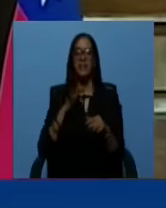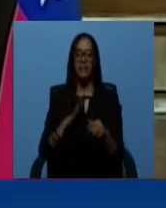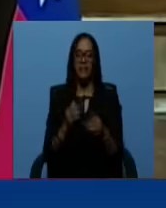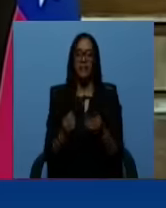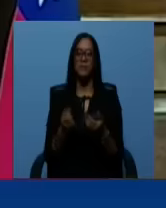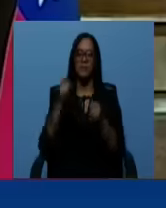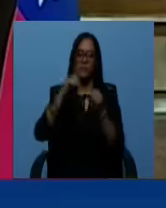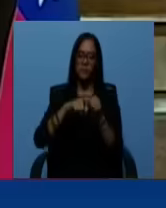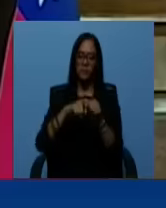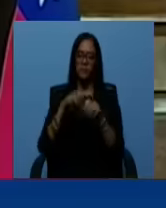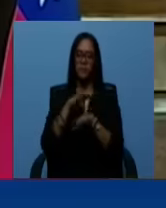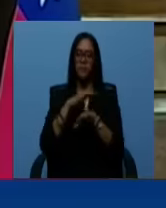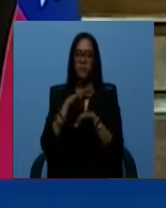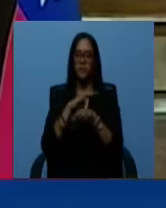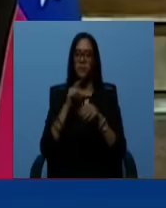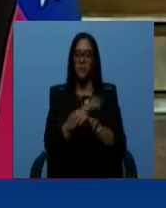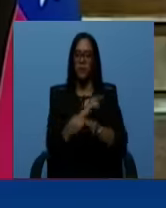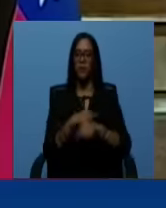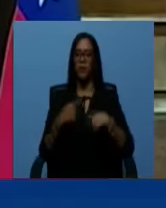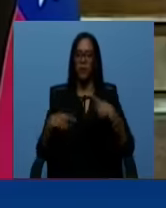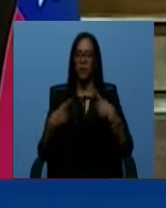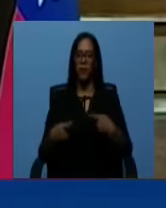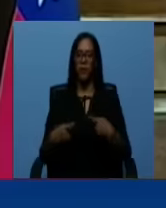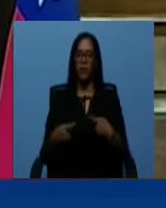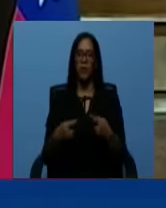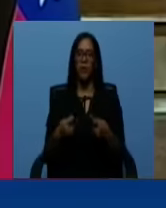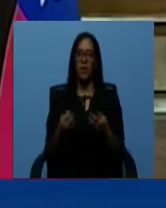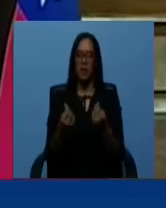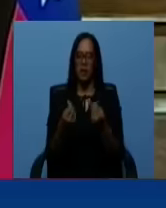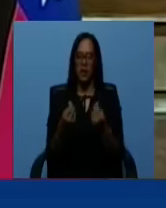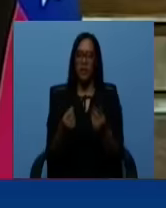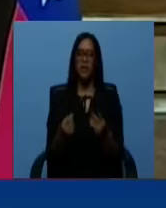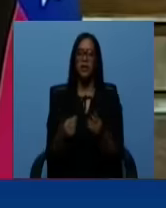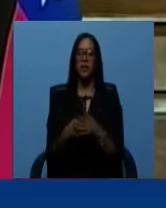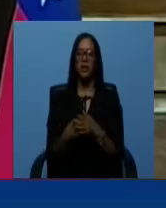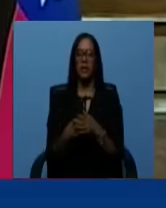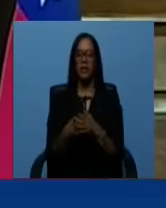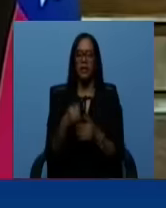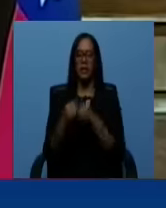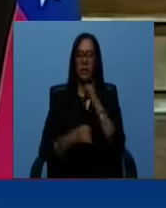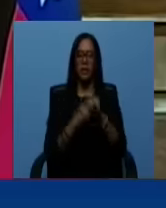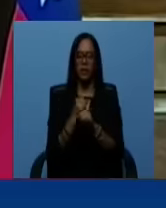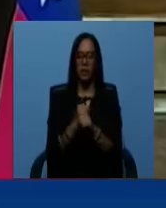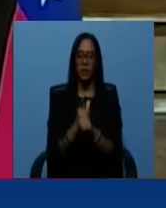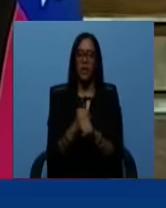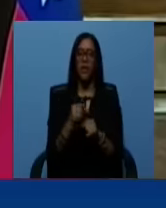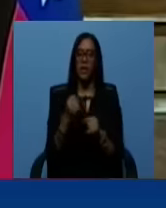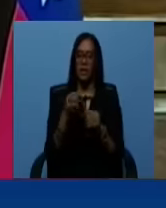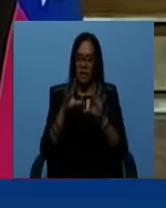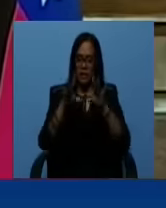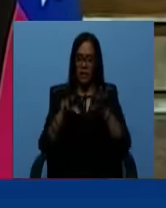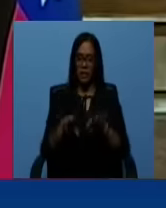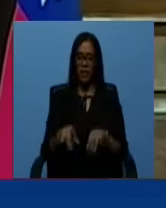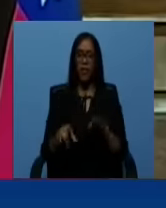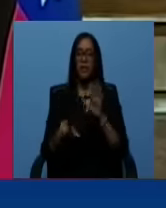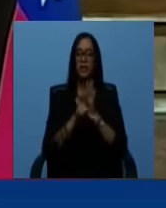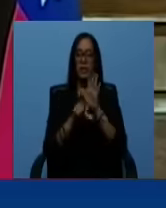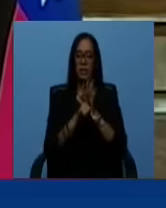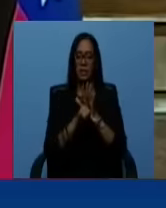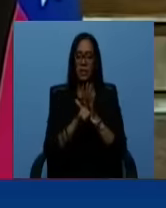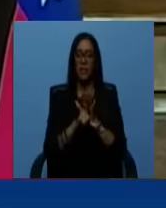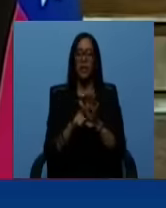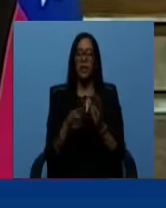Ministerio del Poder Popular para Economía, Finanzas y Comercio Exterior, se está suscribiendo ese reglamento que va a permitir vitalizar el